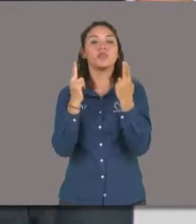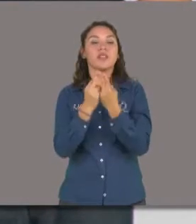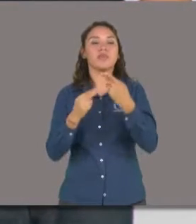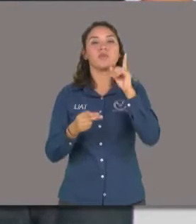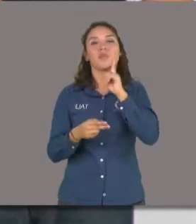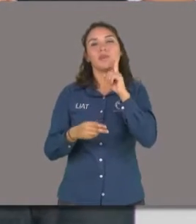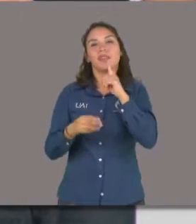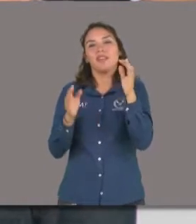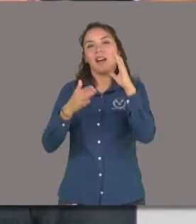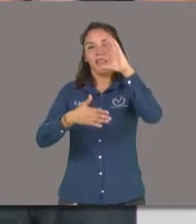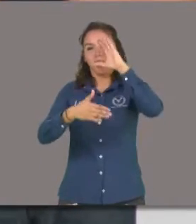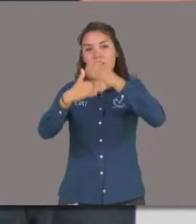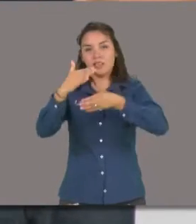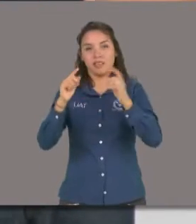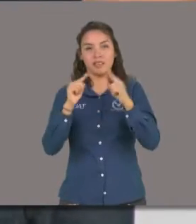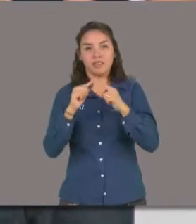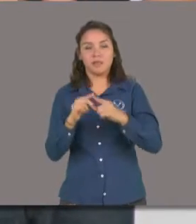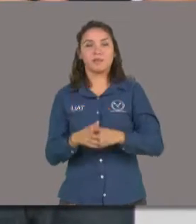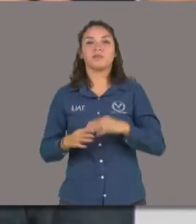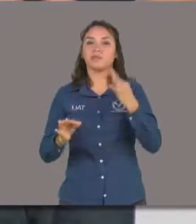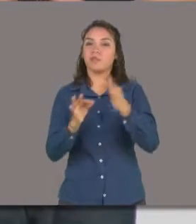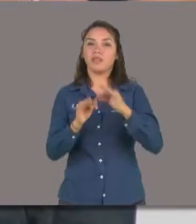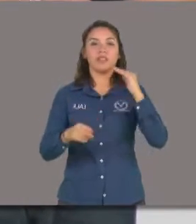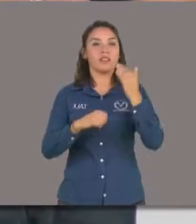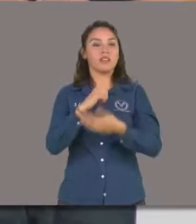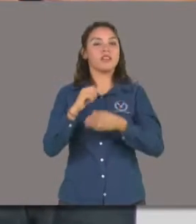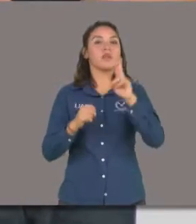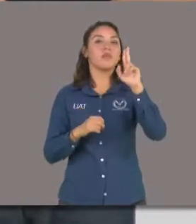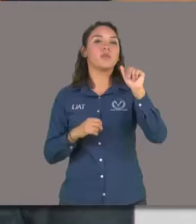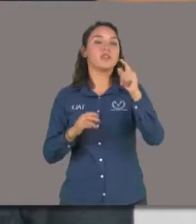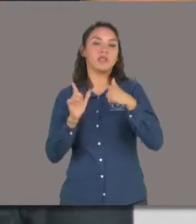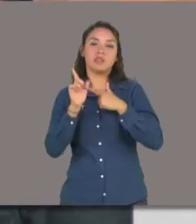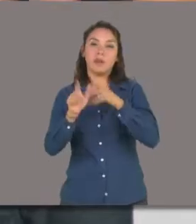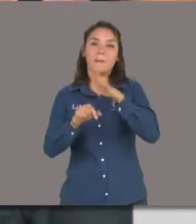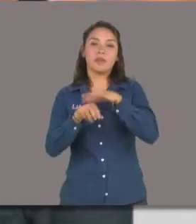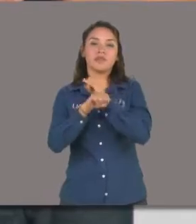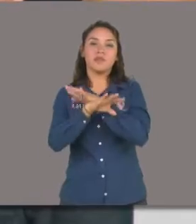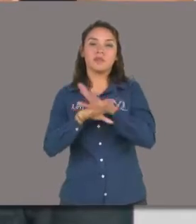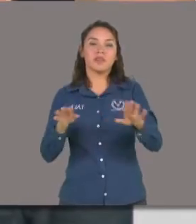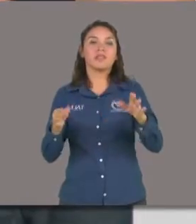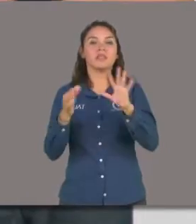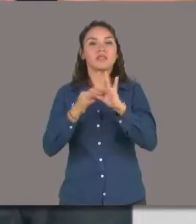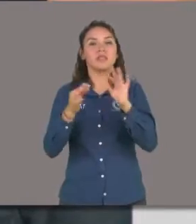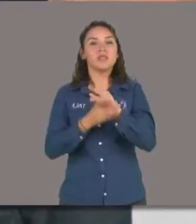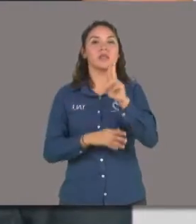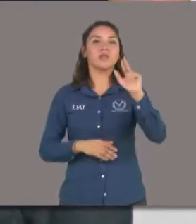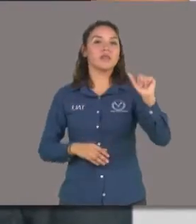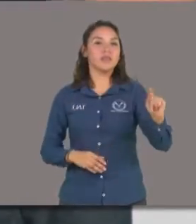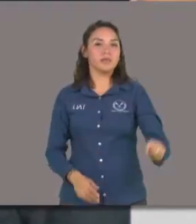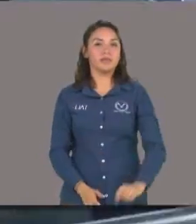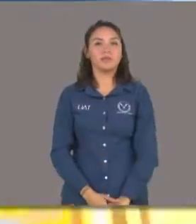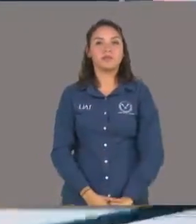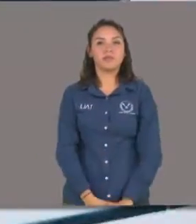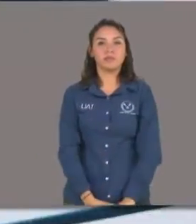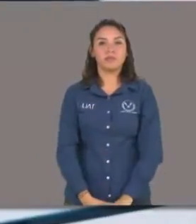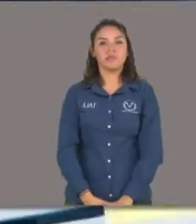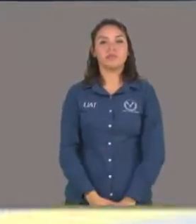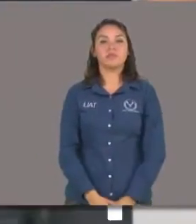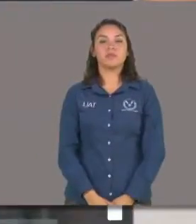con una gran aceptación del público de la ciudad de Tampico. El concierto fue a beneficio de la Unión Femenina Católica Mexicana.